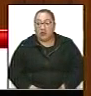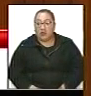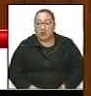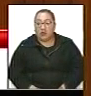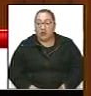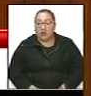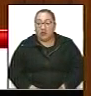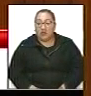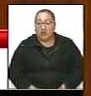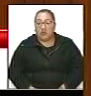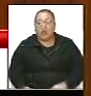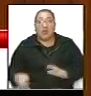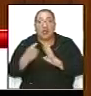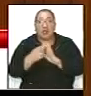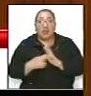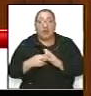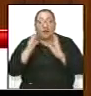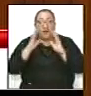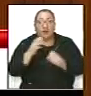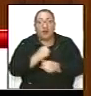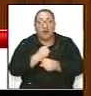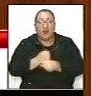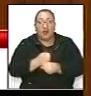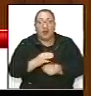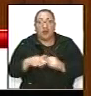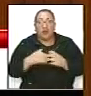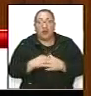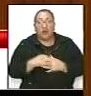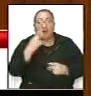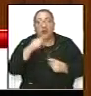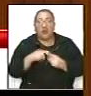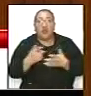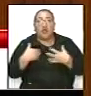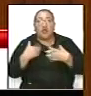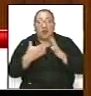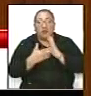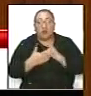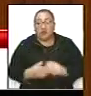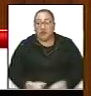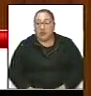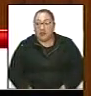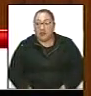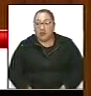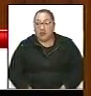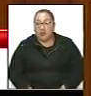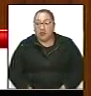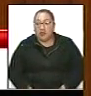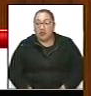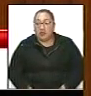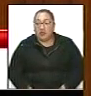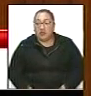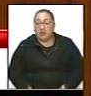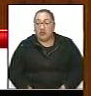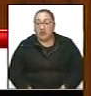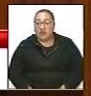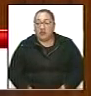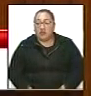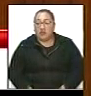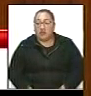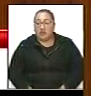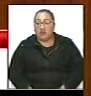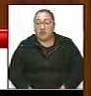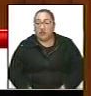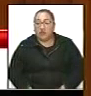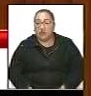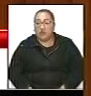de registro de atención de trabajo infantil con el objetivo de identificar estos trabajos que en el ámbito